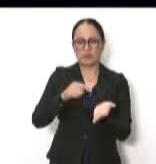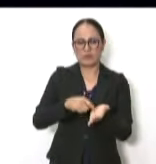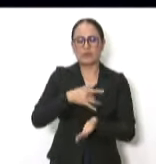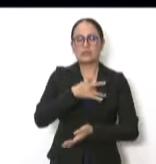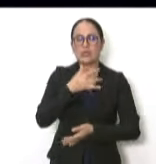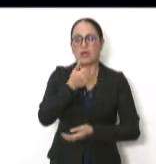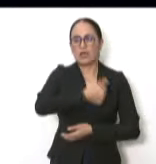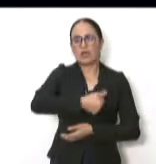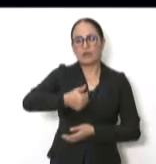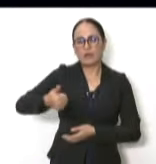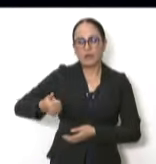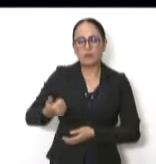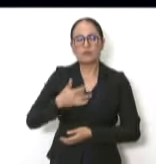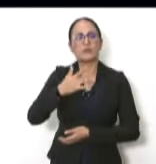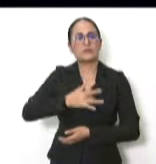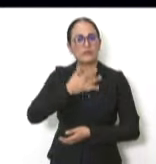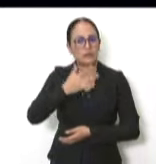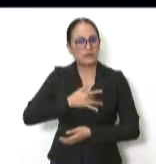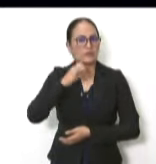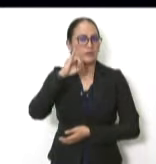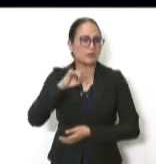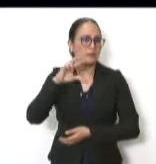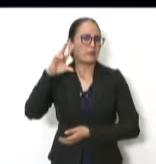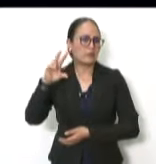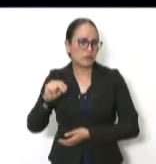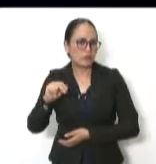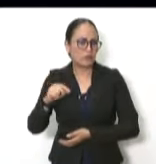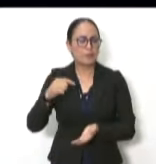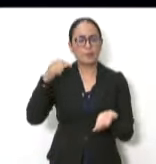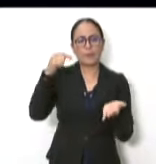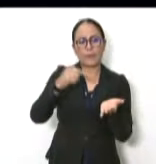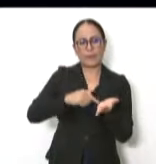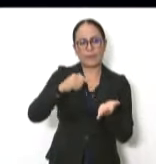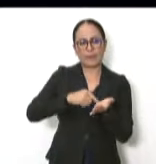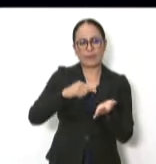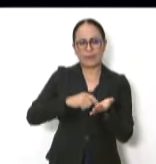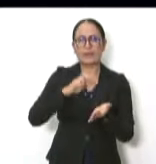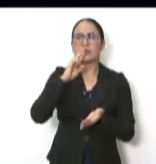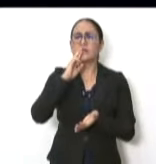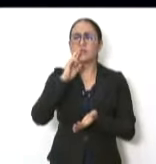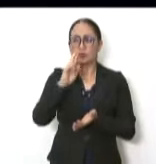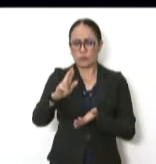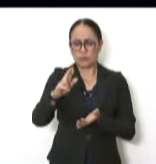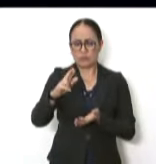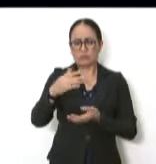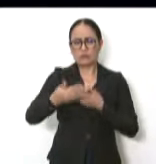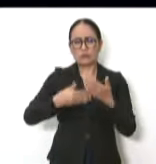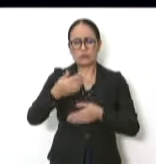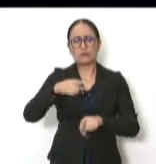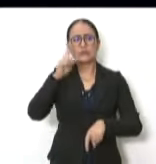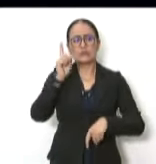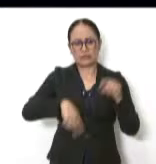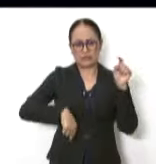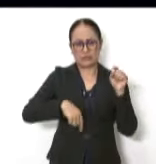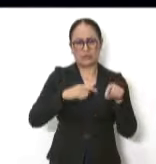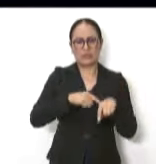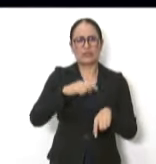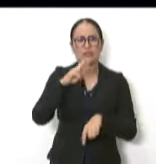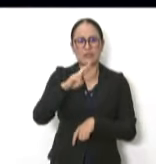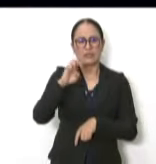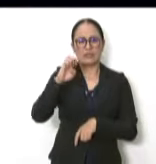a consideración del Pleno de este Instituto dejar sin efectos la resolución emitida dentro del recurso de